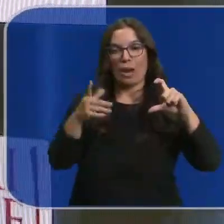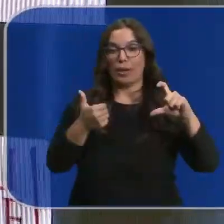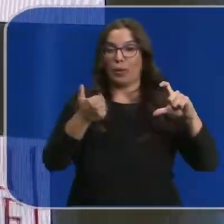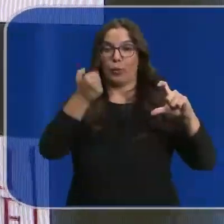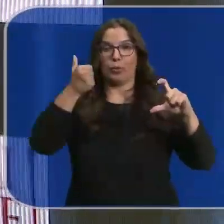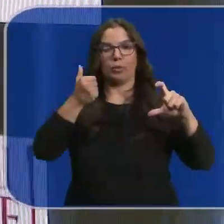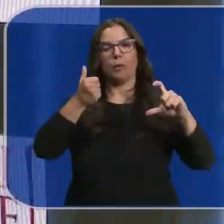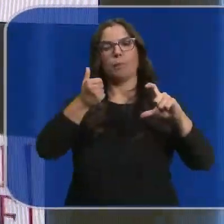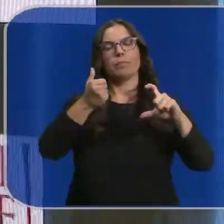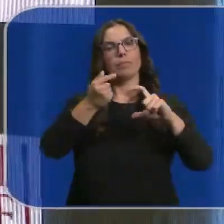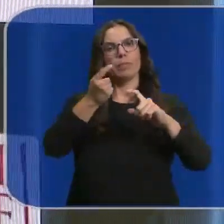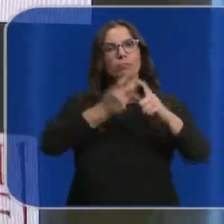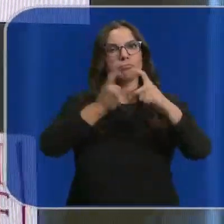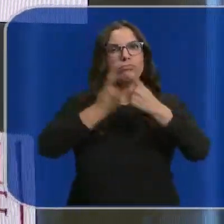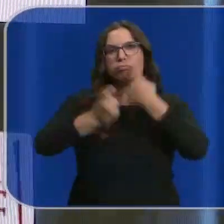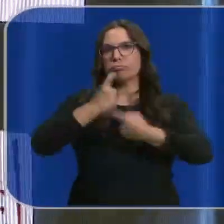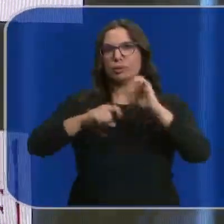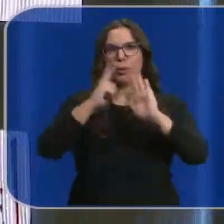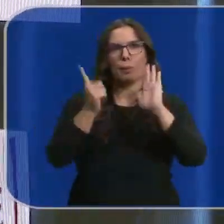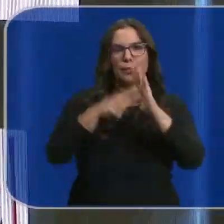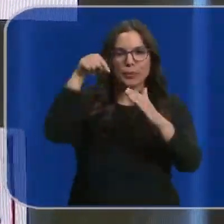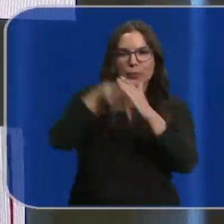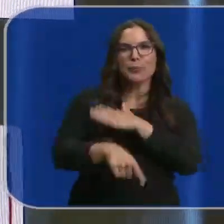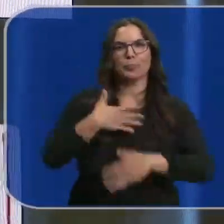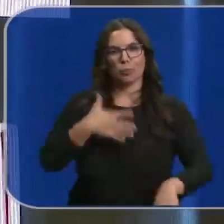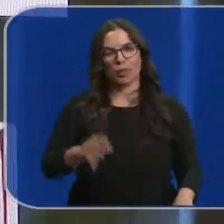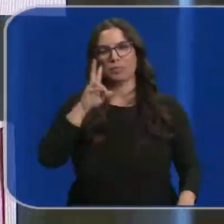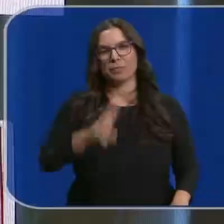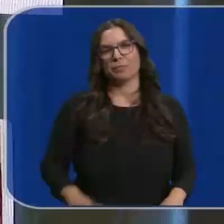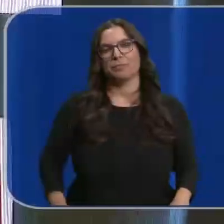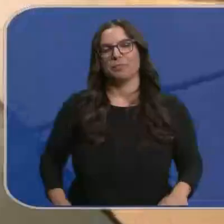solo escanearlo, los consumidores tendrán toda la información del producto.